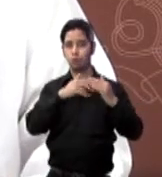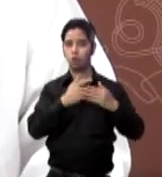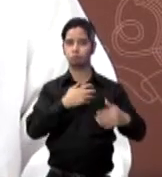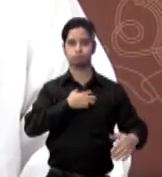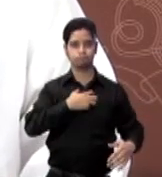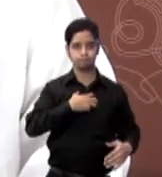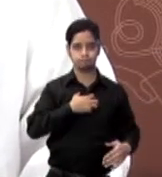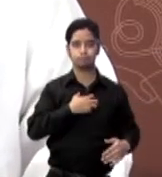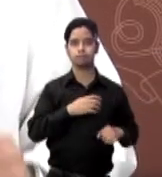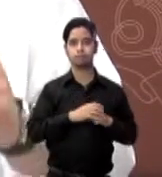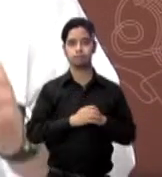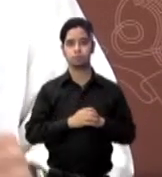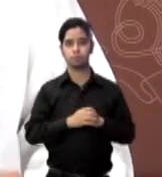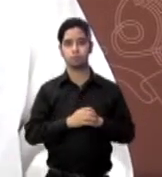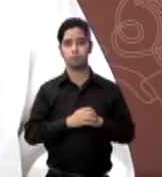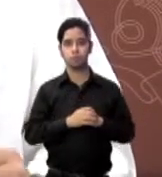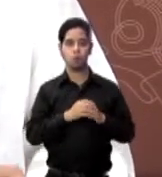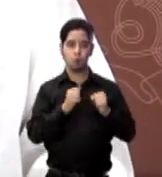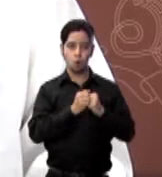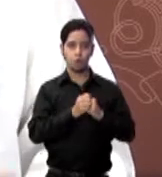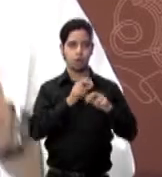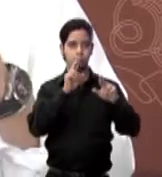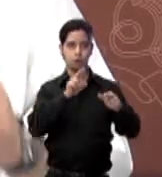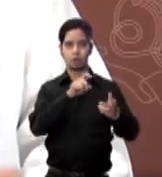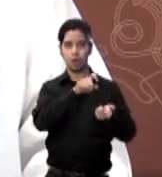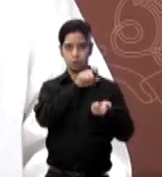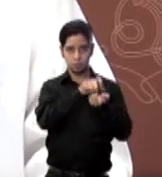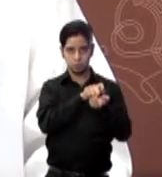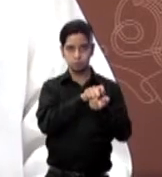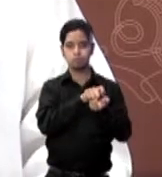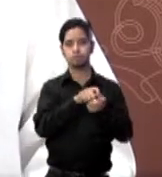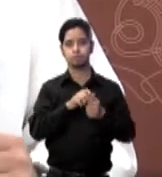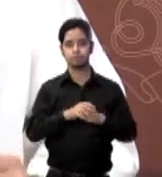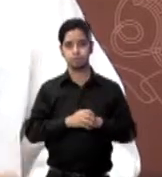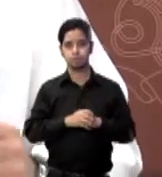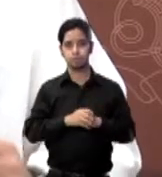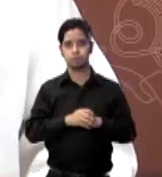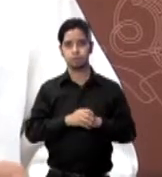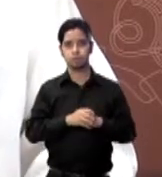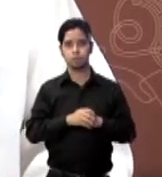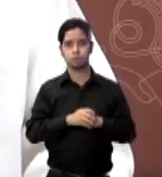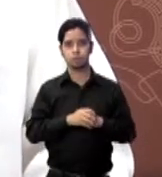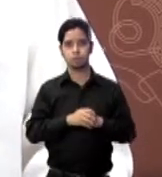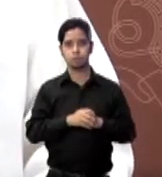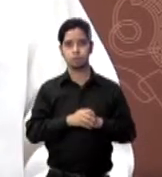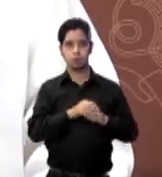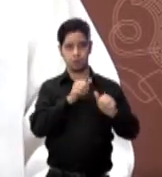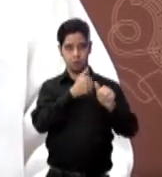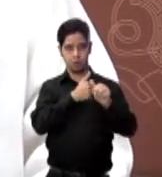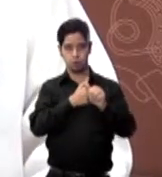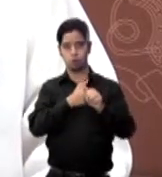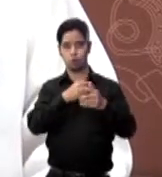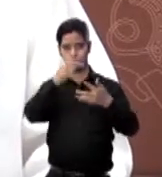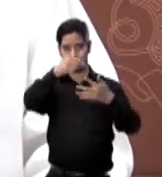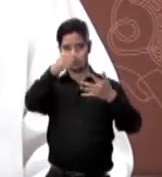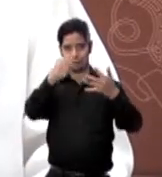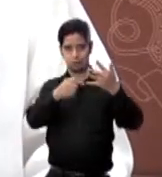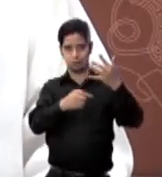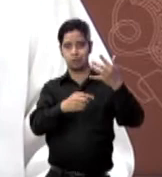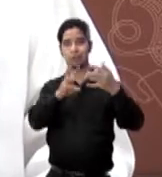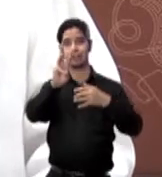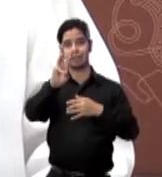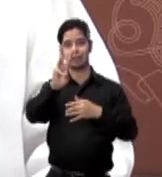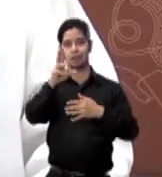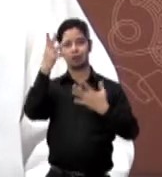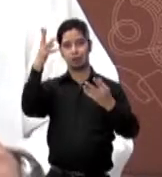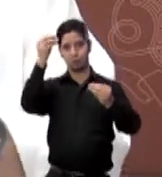van a atender con unas respuestas específicas y un curso de acción específica en cada uno de estos 6 puntos que ellos nos han